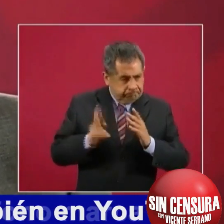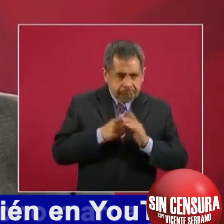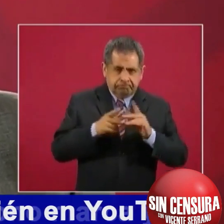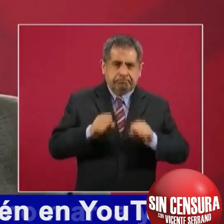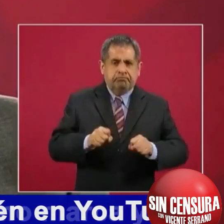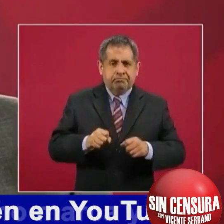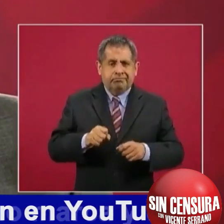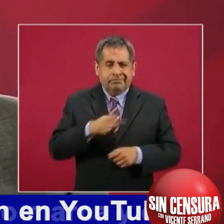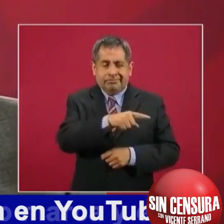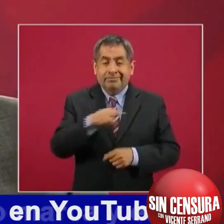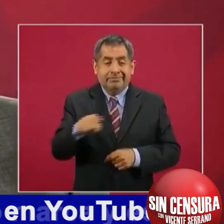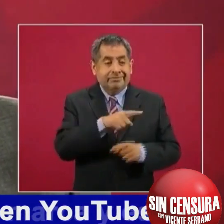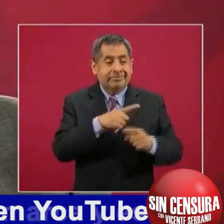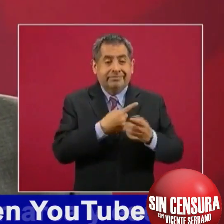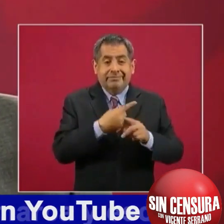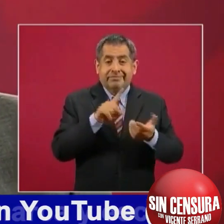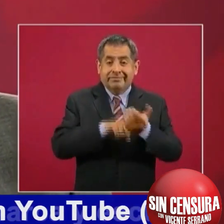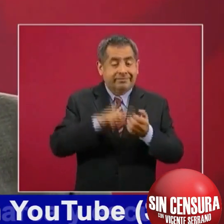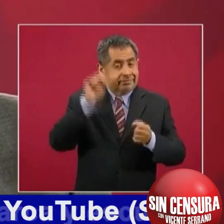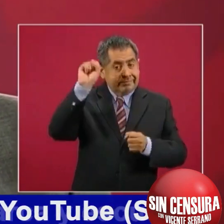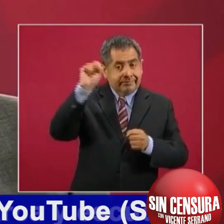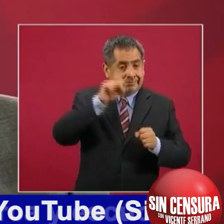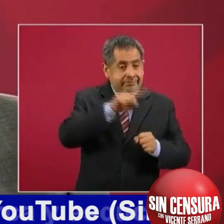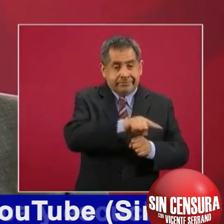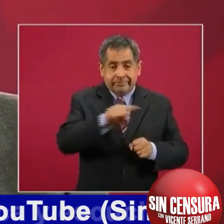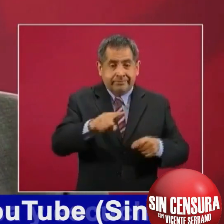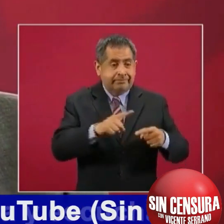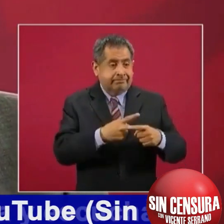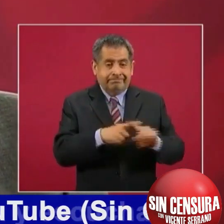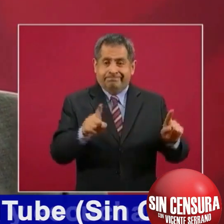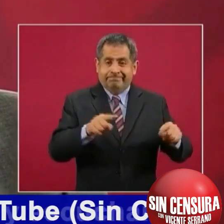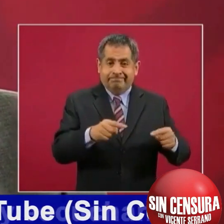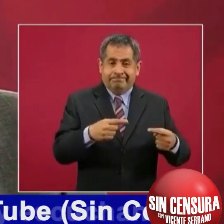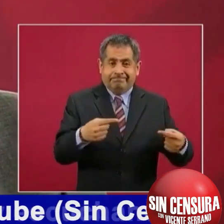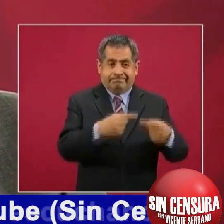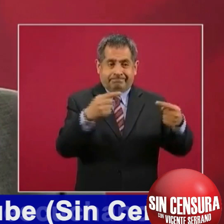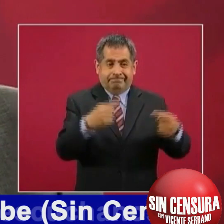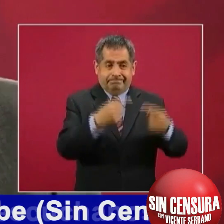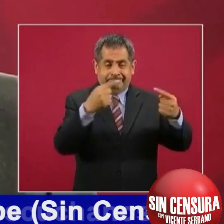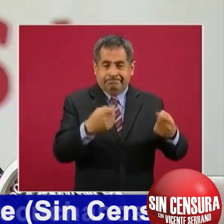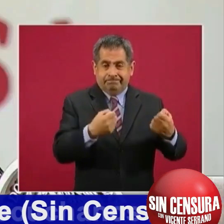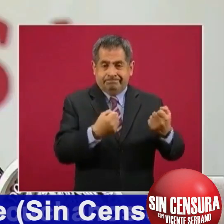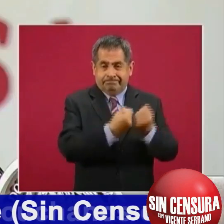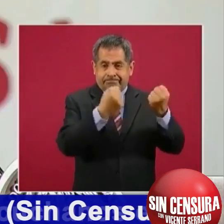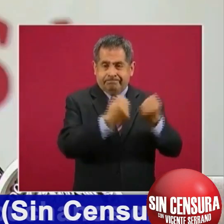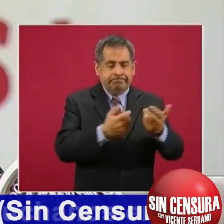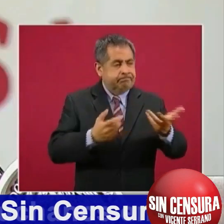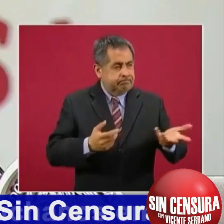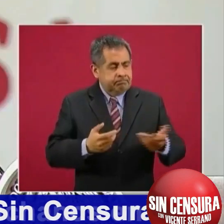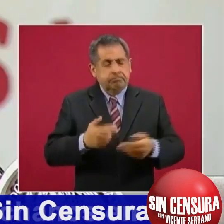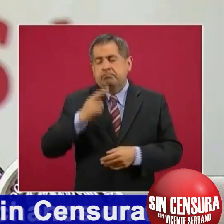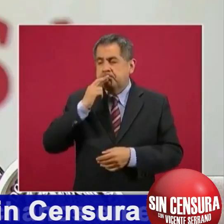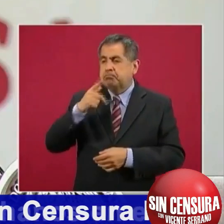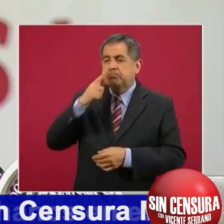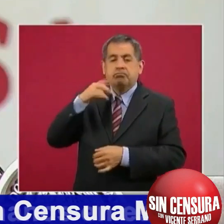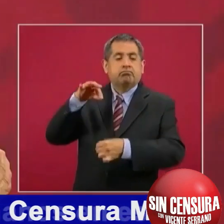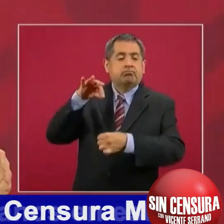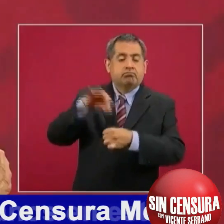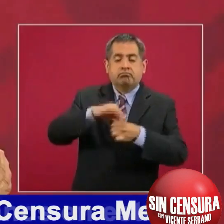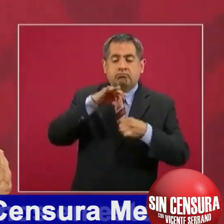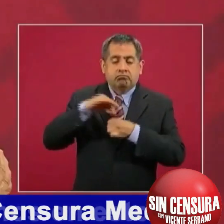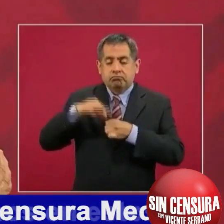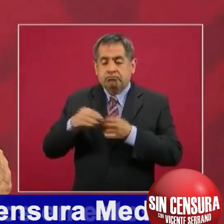también diferencias al interior. Nosotros queremos que de manera democrática elijan a sus